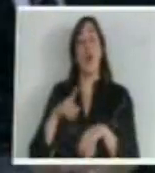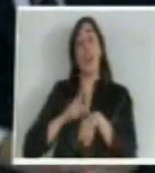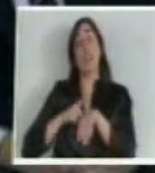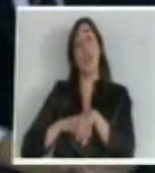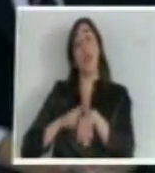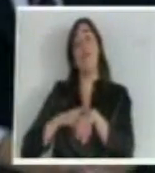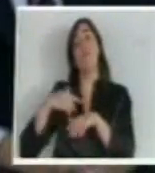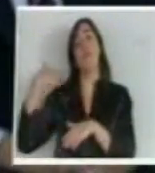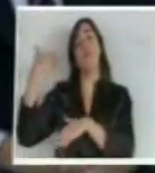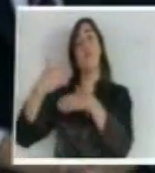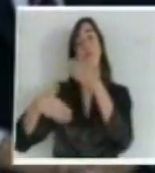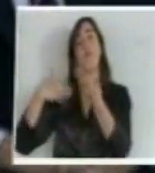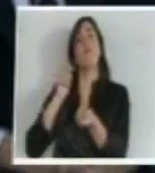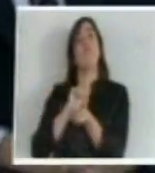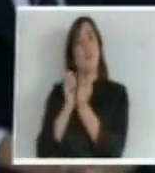Los tiempos cambiaron.